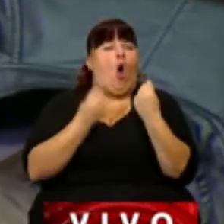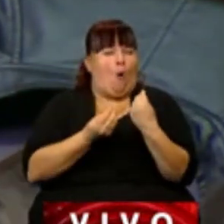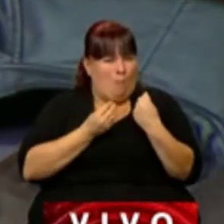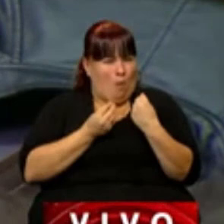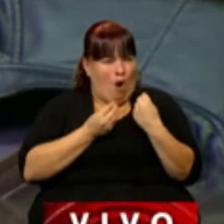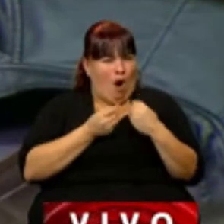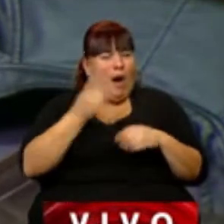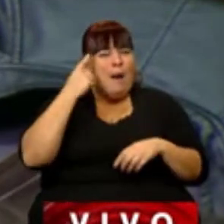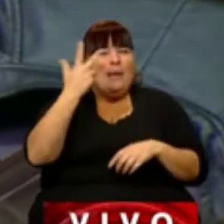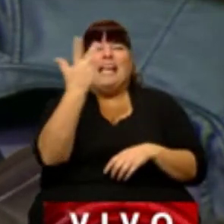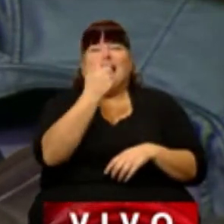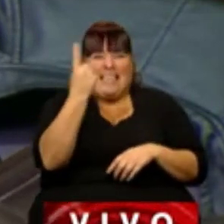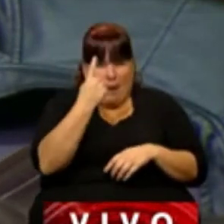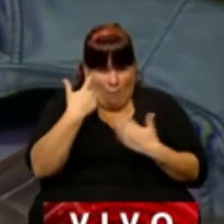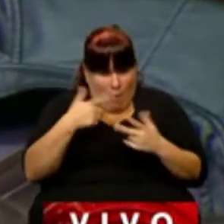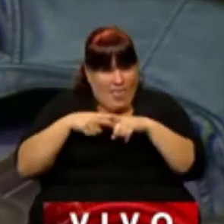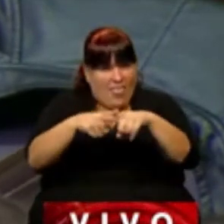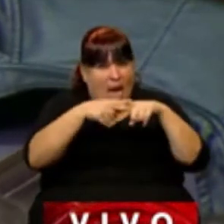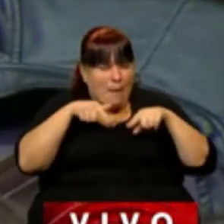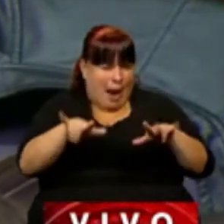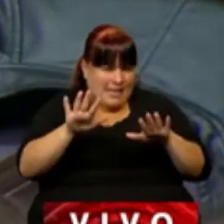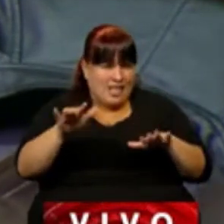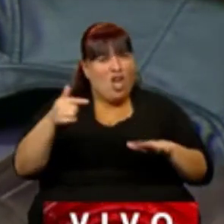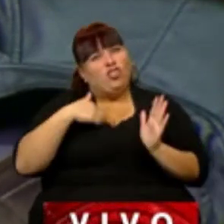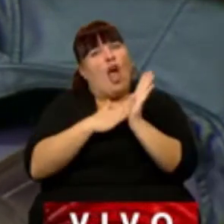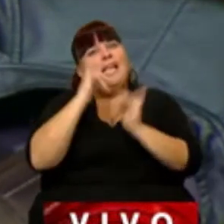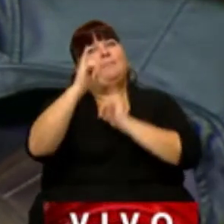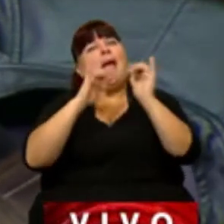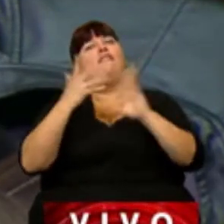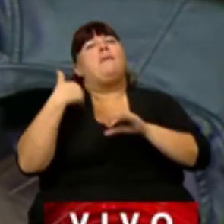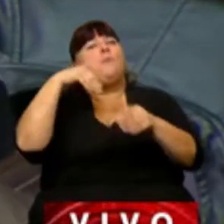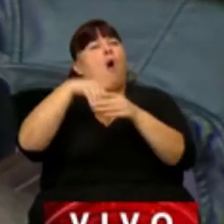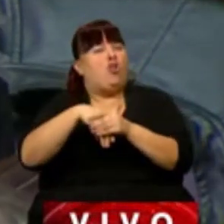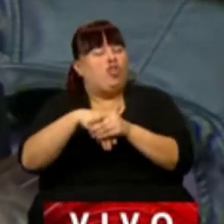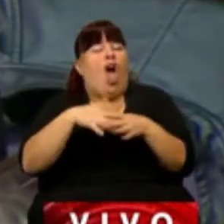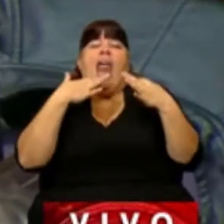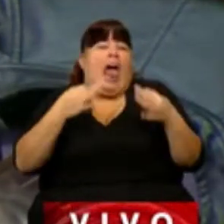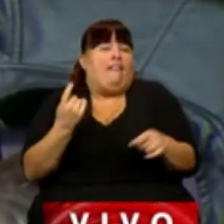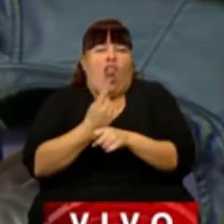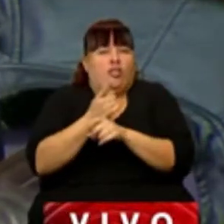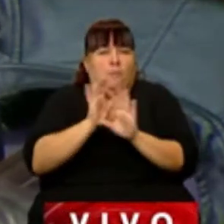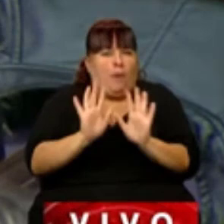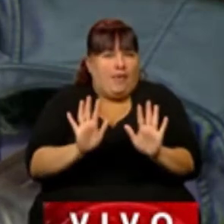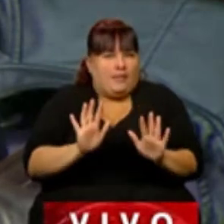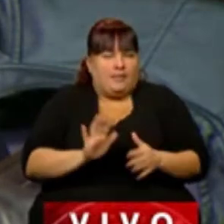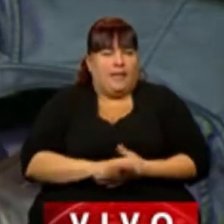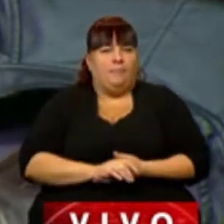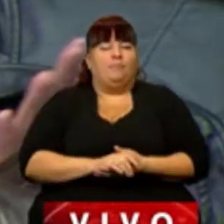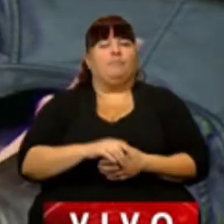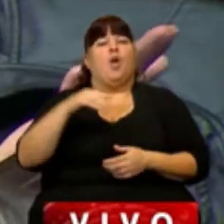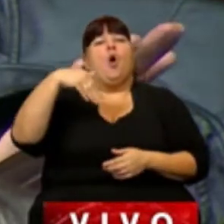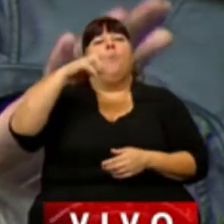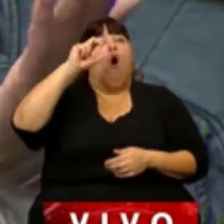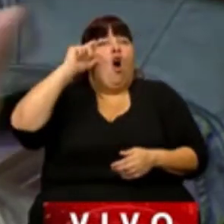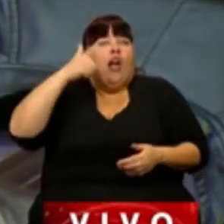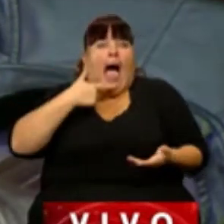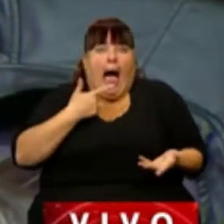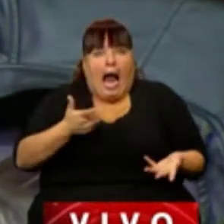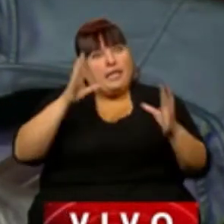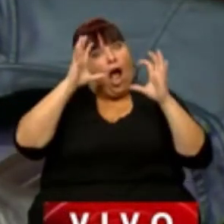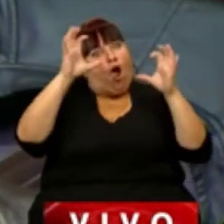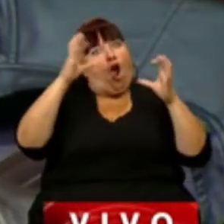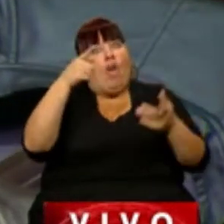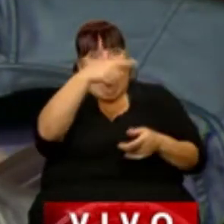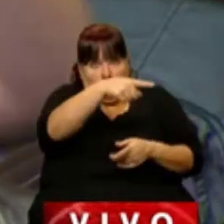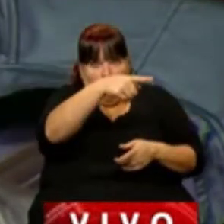¿Les parece que en 3 minutos se puede discutir esto y yo fundamentar mi voto? La verdad que no, señor presidente. Gerardo Morales, no nos olvidemos, lo